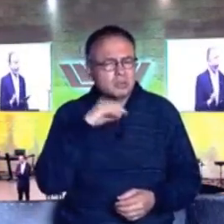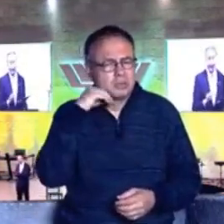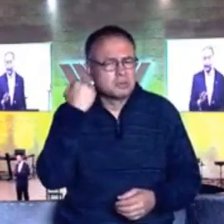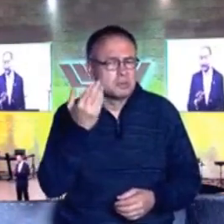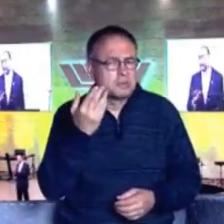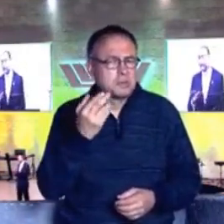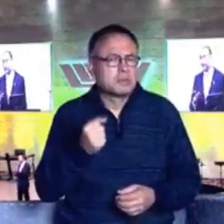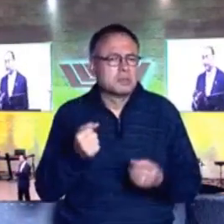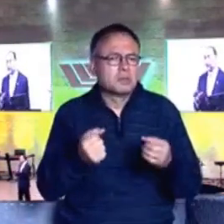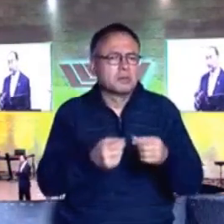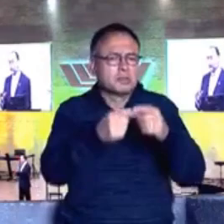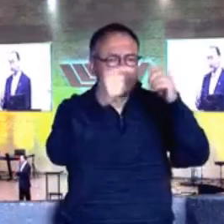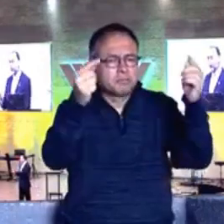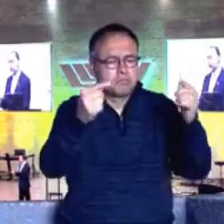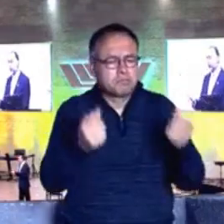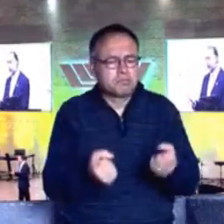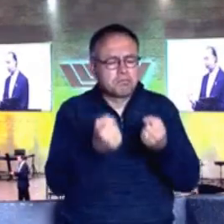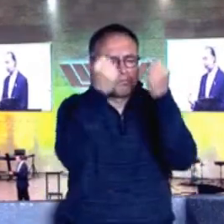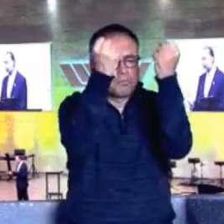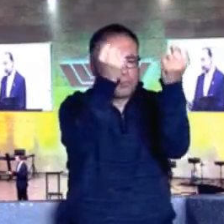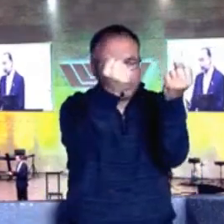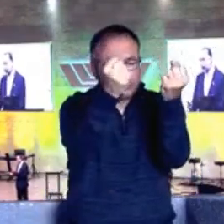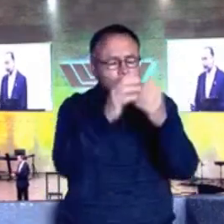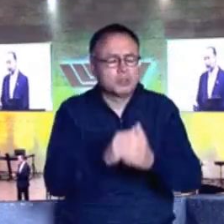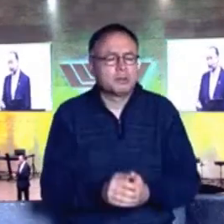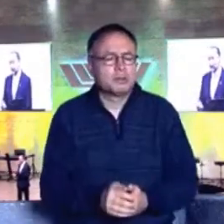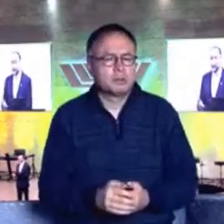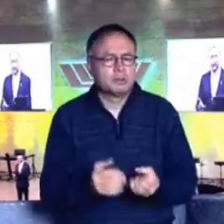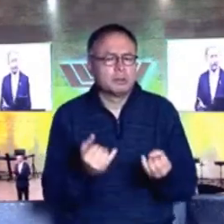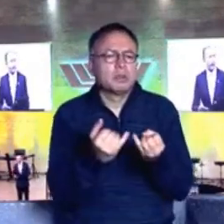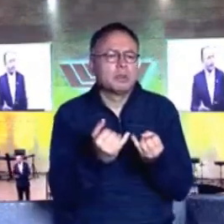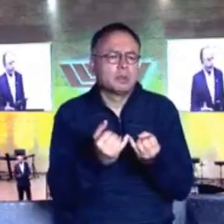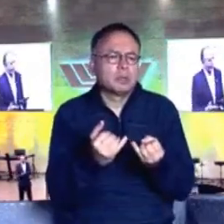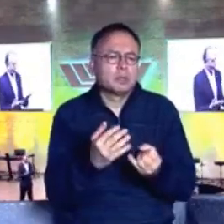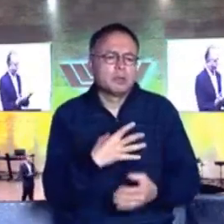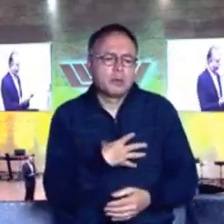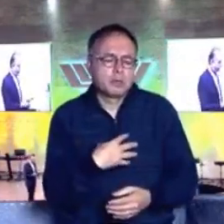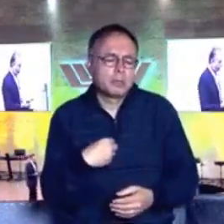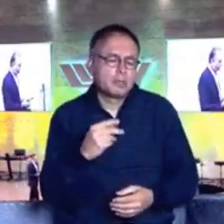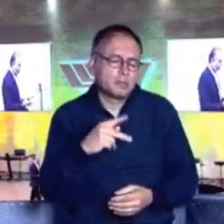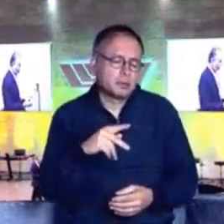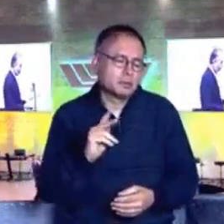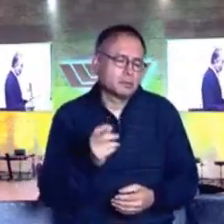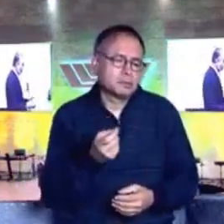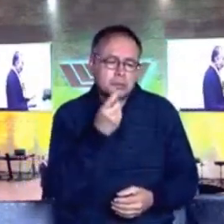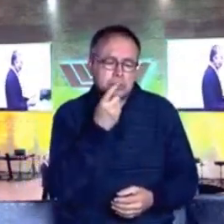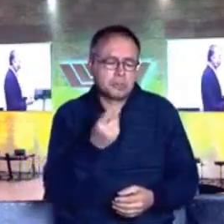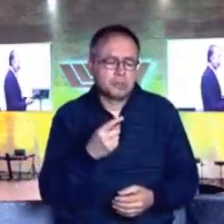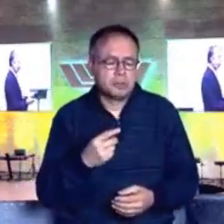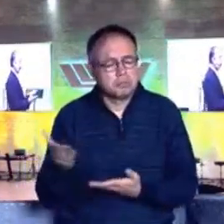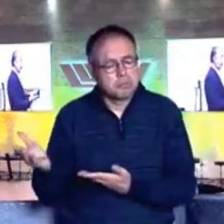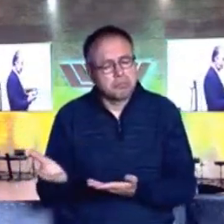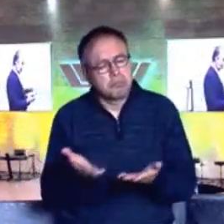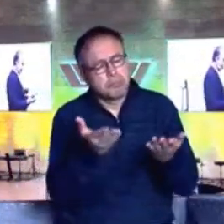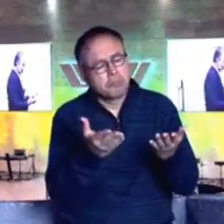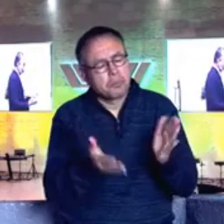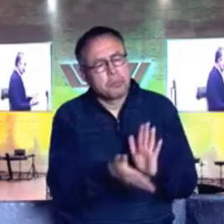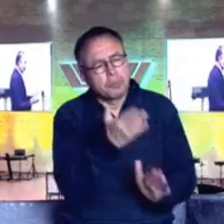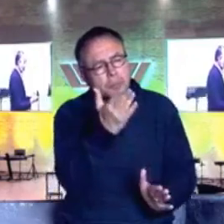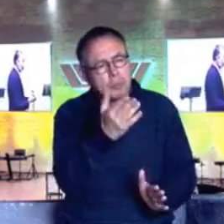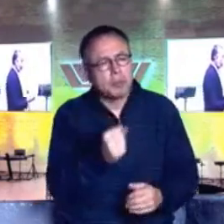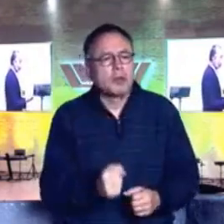disfrazadas como le dijo a Isaac verdad cuando Isaac le dijo oye papá Aquí está todo para el holocausto Pero dónde está el